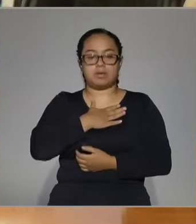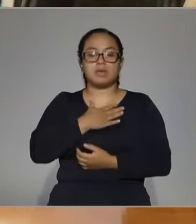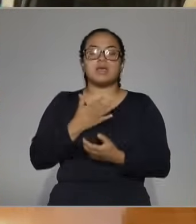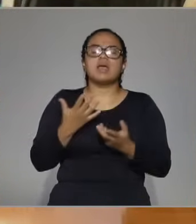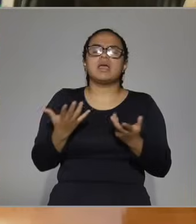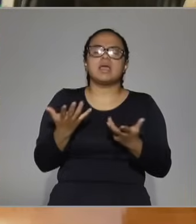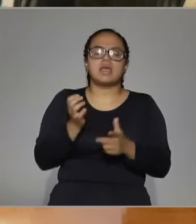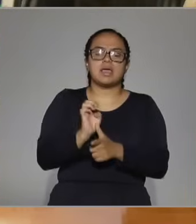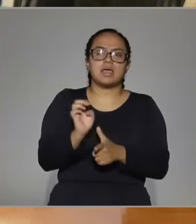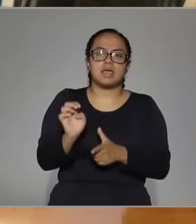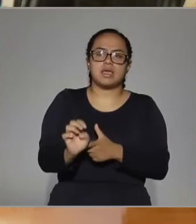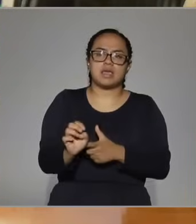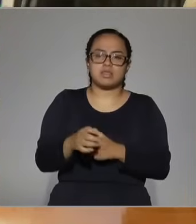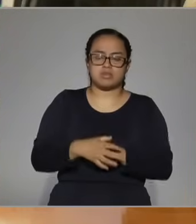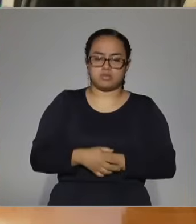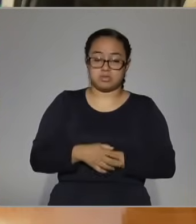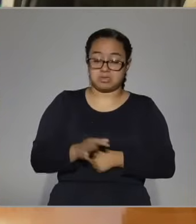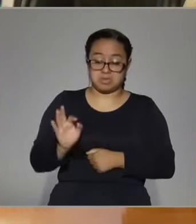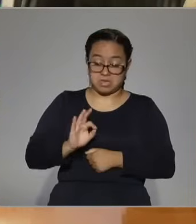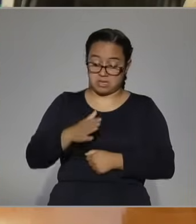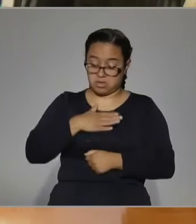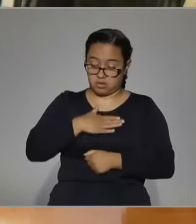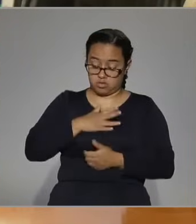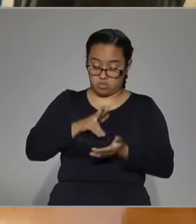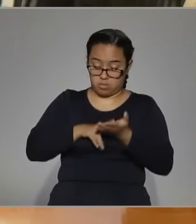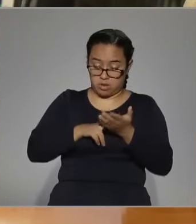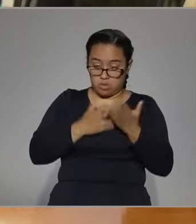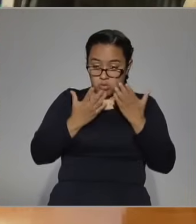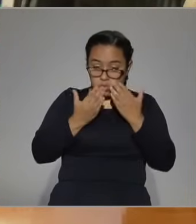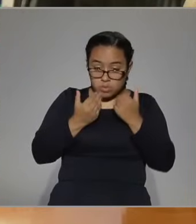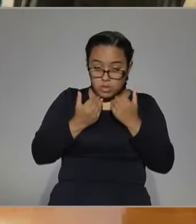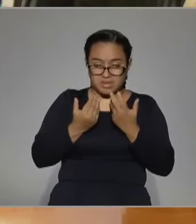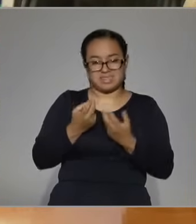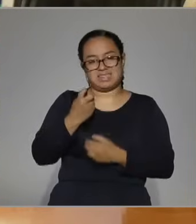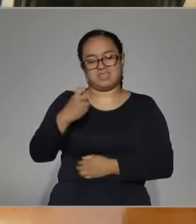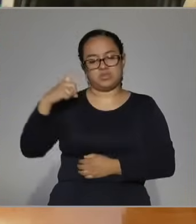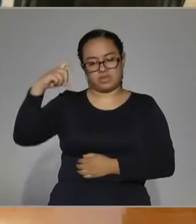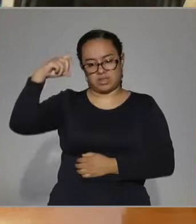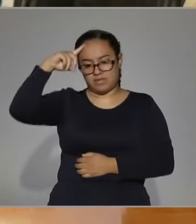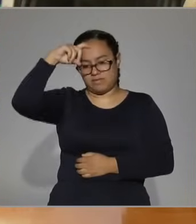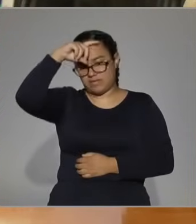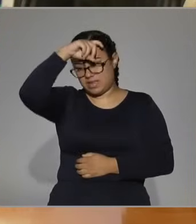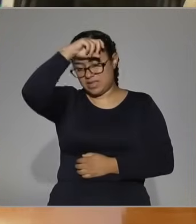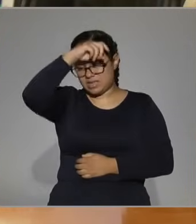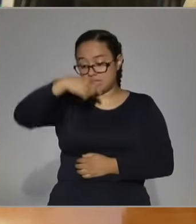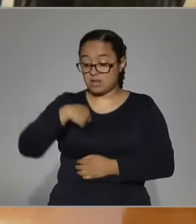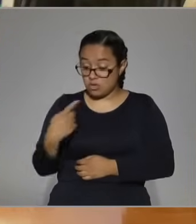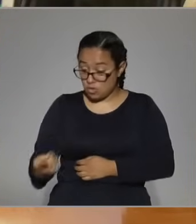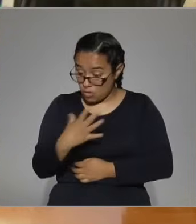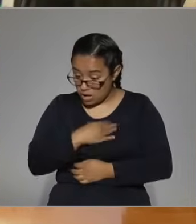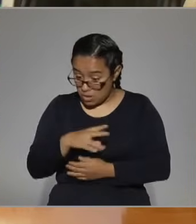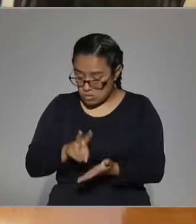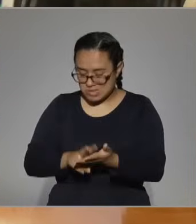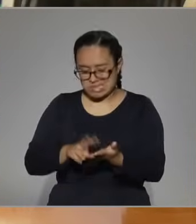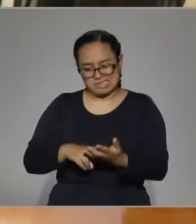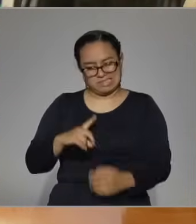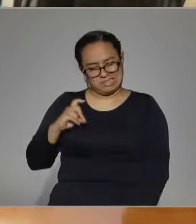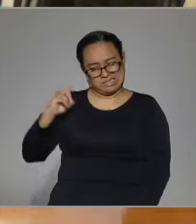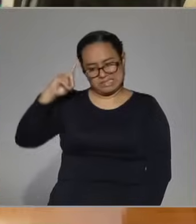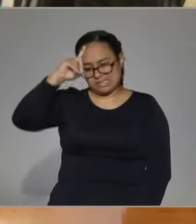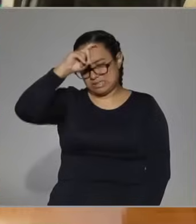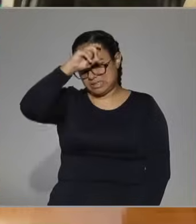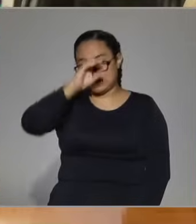Entonces, si nosotros no nos valoramos como padres, va a ser muy difícil que valoremos a nuestros hijos. Si